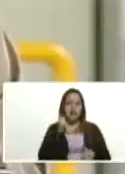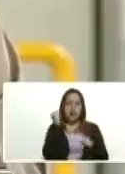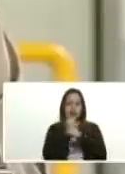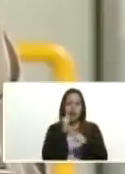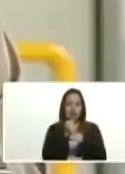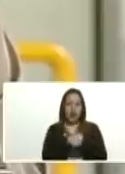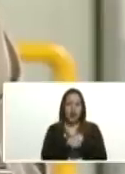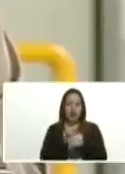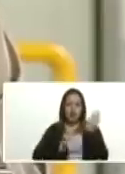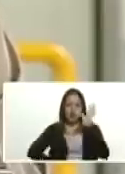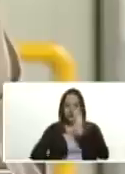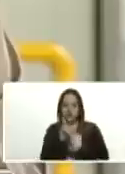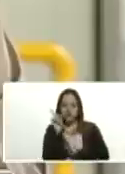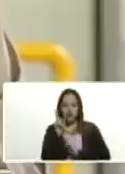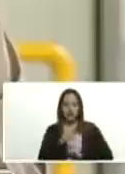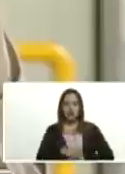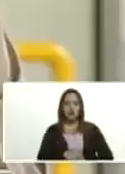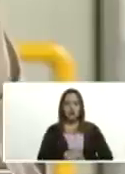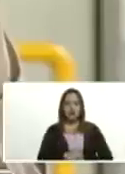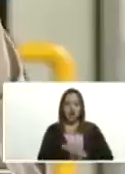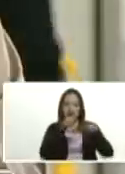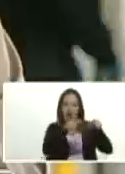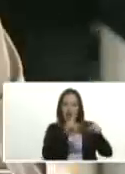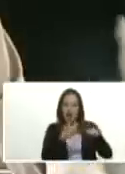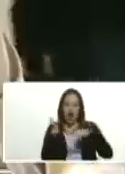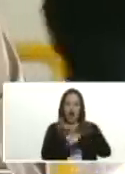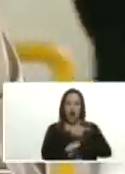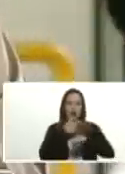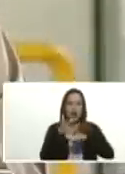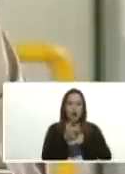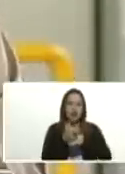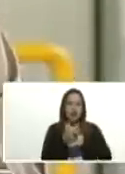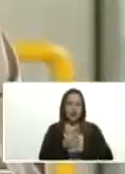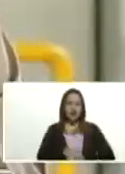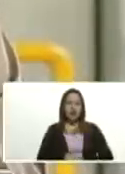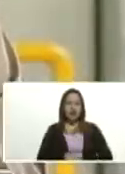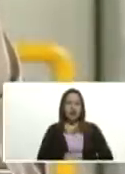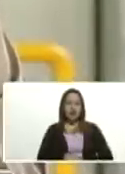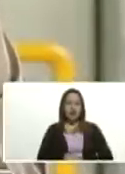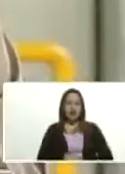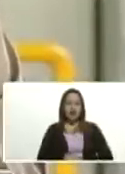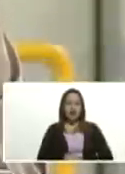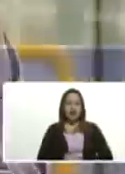trabajo, de producción. Allá está el gobernador Rafael Lacaba,